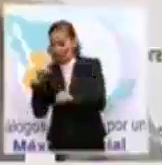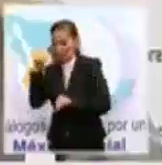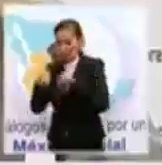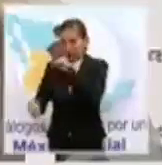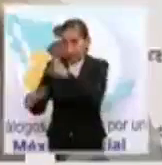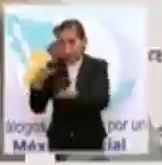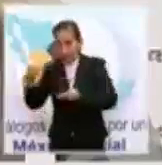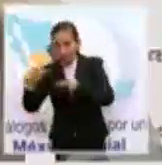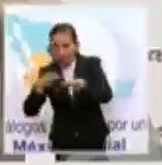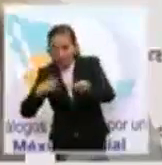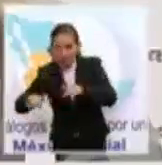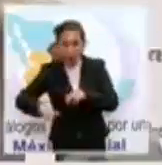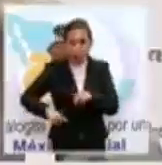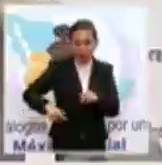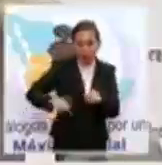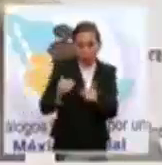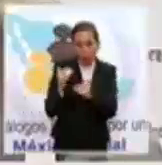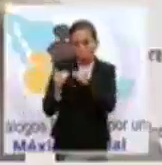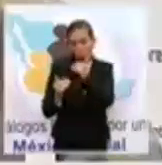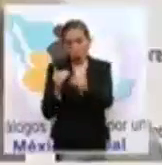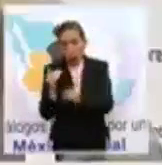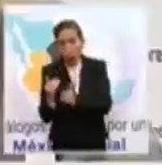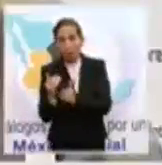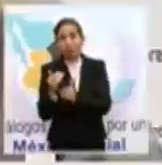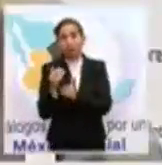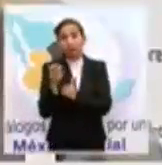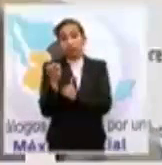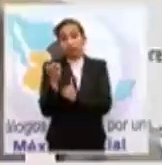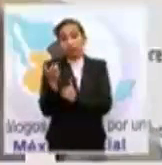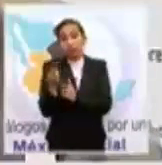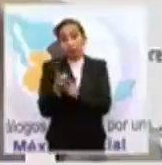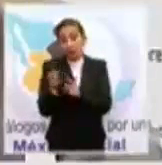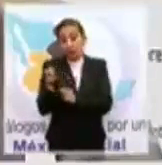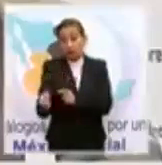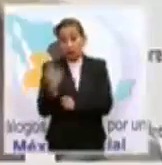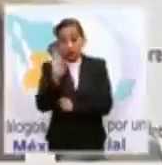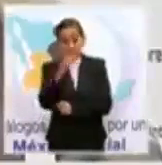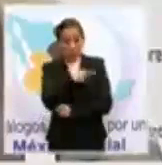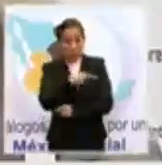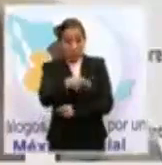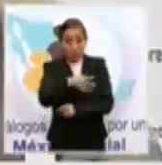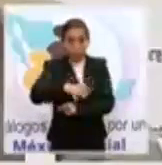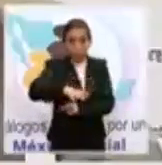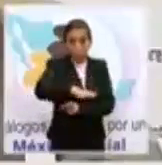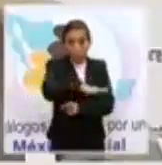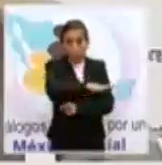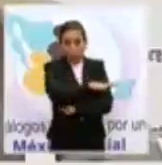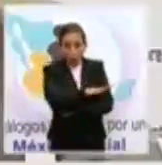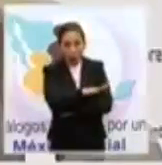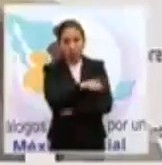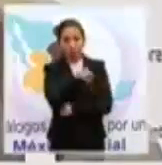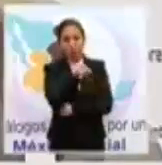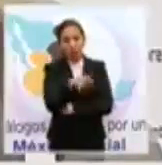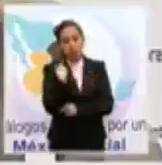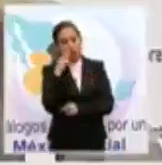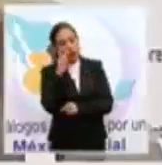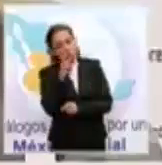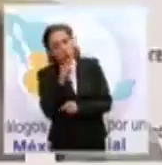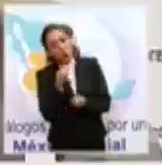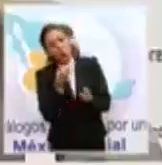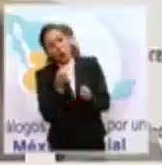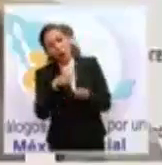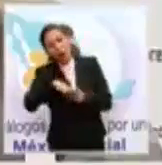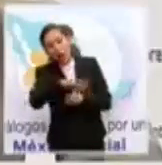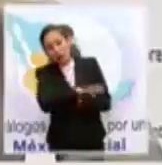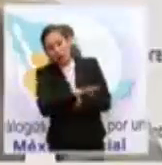largo alcance, de Estado, quisiera decir yo, donde si los pobres, ¿no? Y la pobreza medida de esa perspectiva en